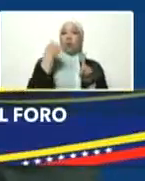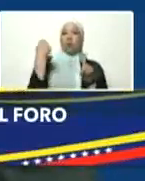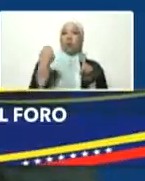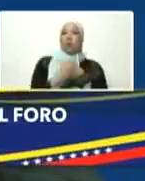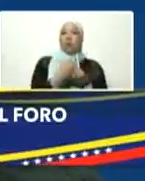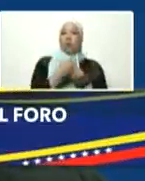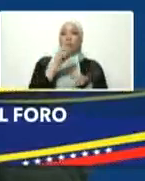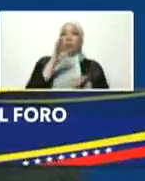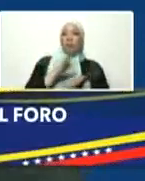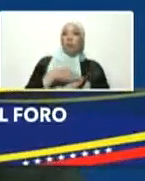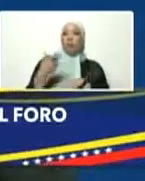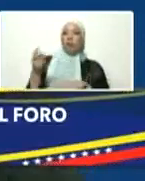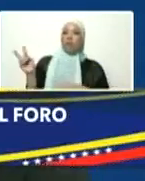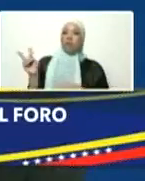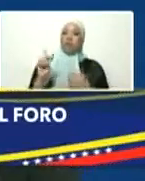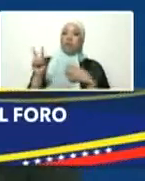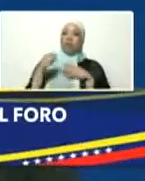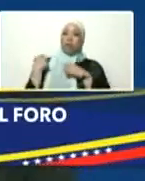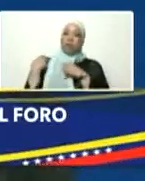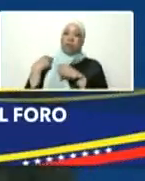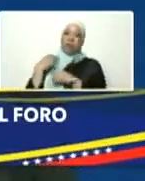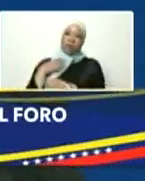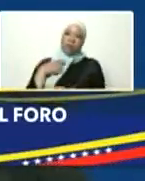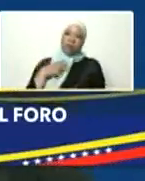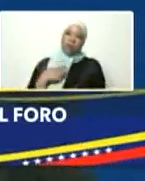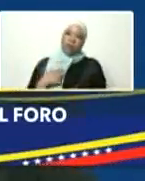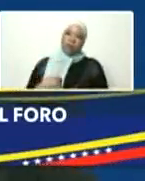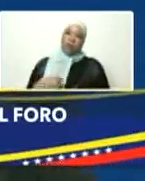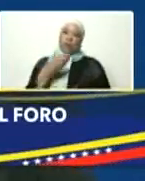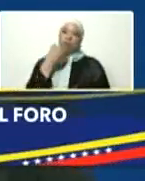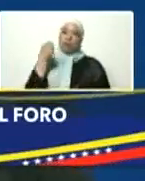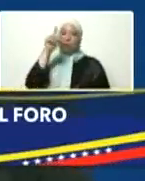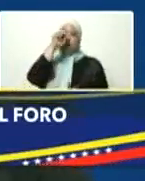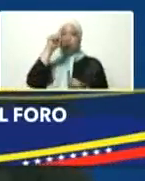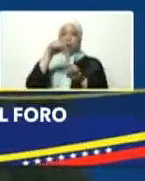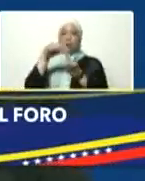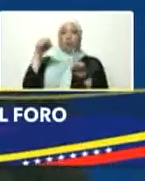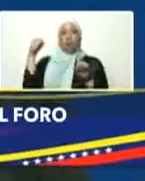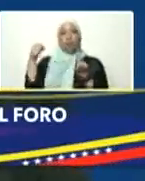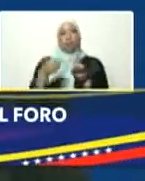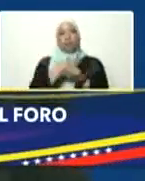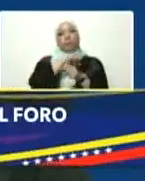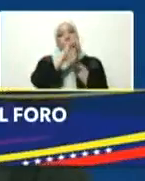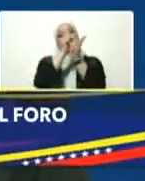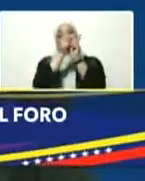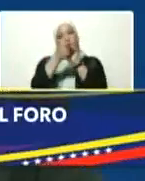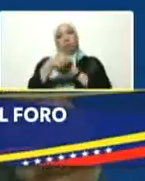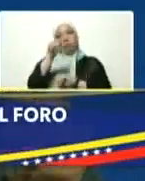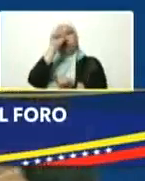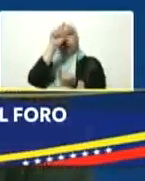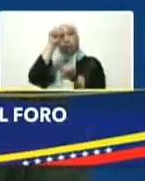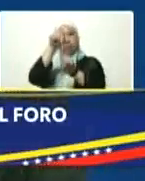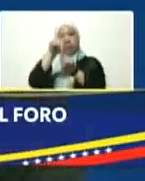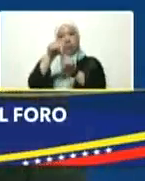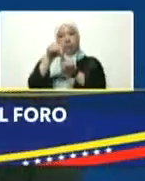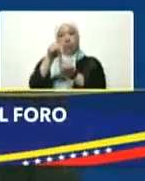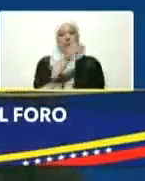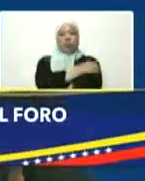porque Venezuela pudiera ser objeto de golpe de Estado y cambiara de rumbo de nuevo a la